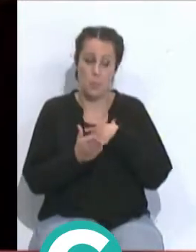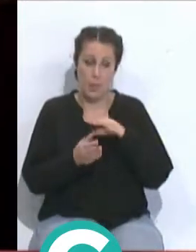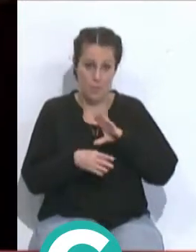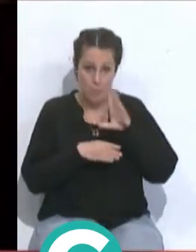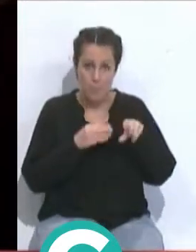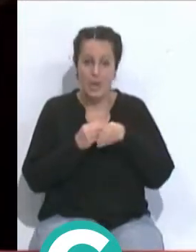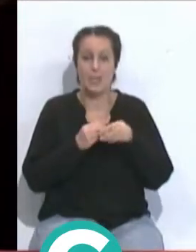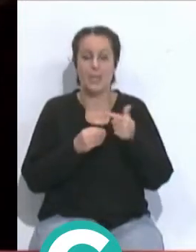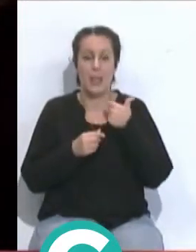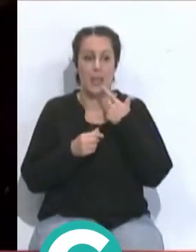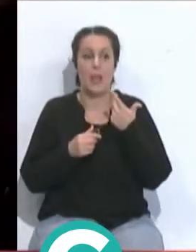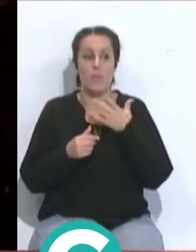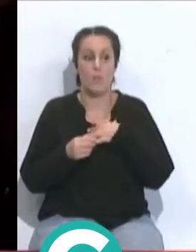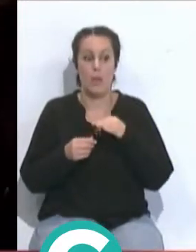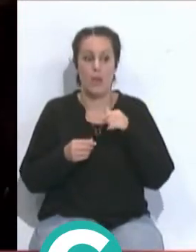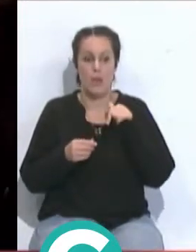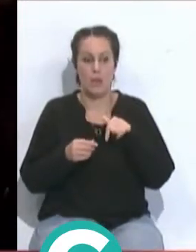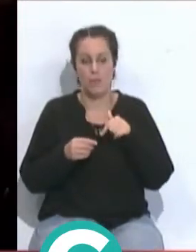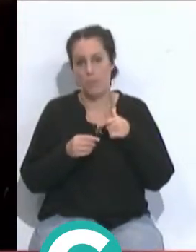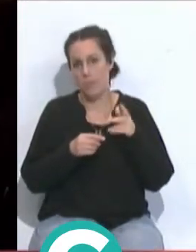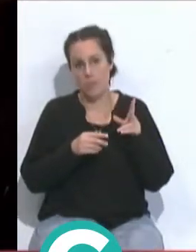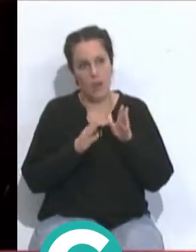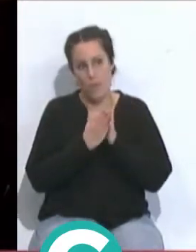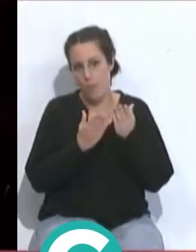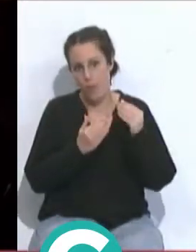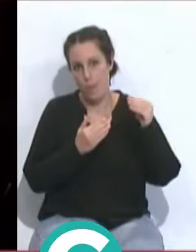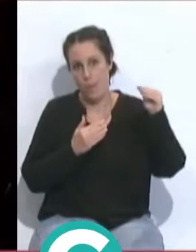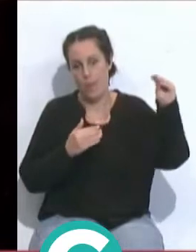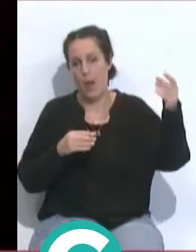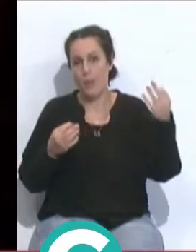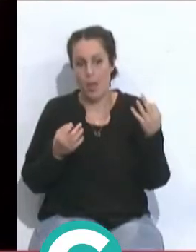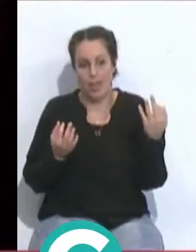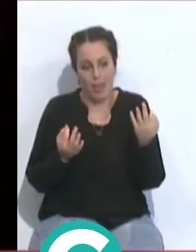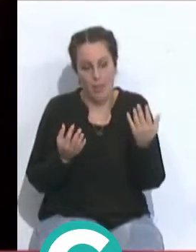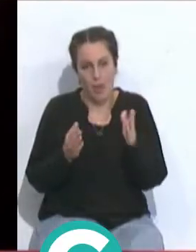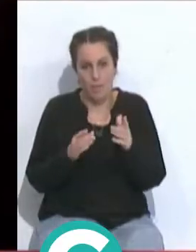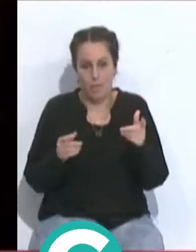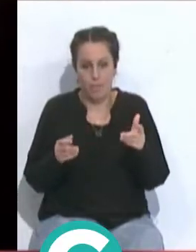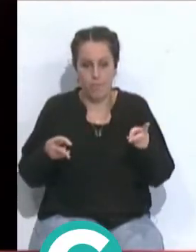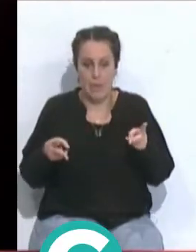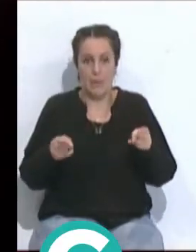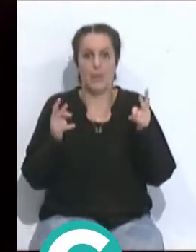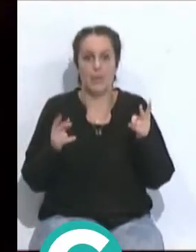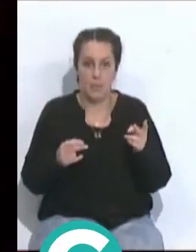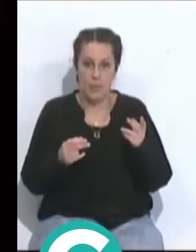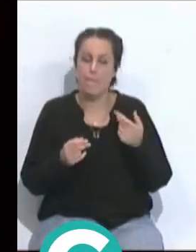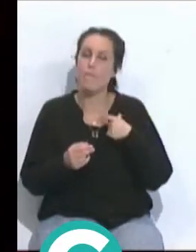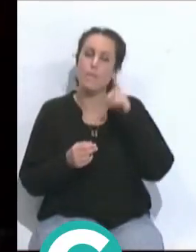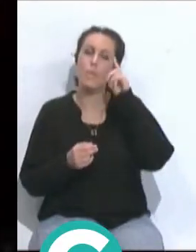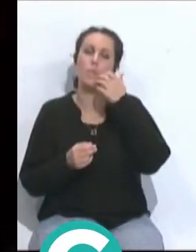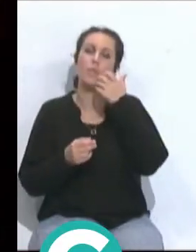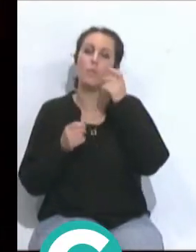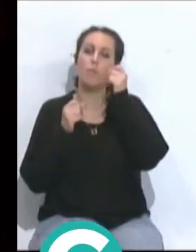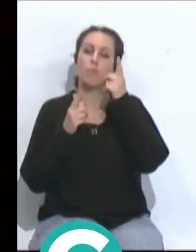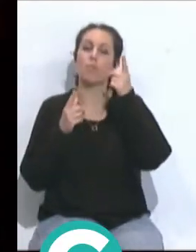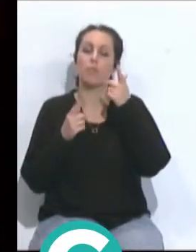¿no? Ha empezado diciendo, bueno, podría tener esto un montón de tomos, pero había que acotar de alguna manera. No sé si te ha descubierto algo